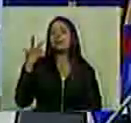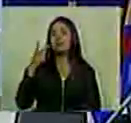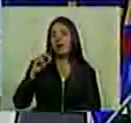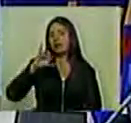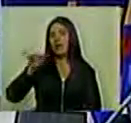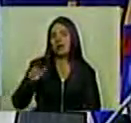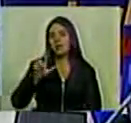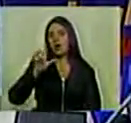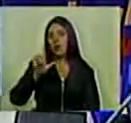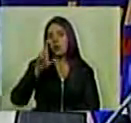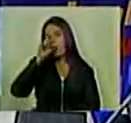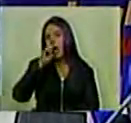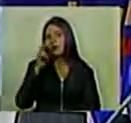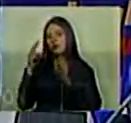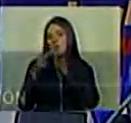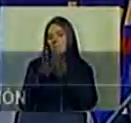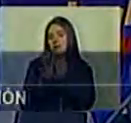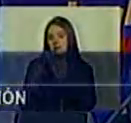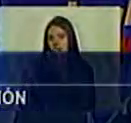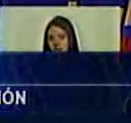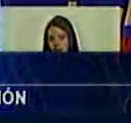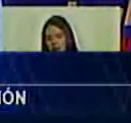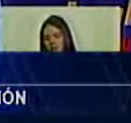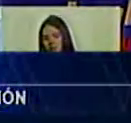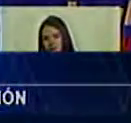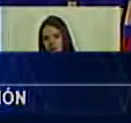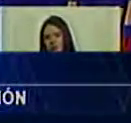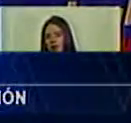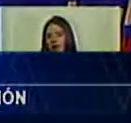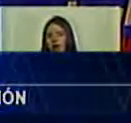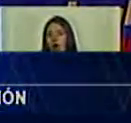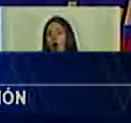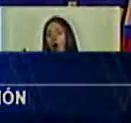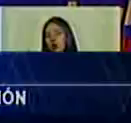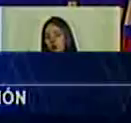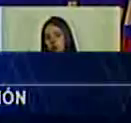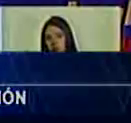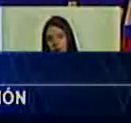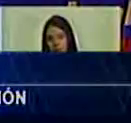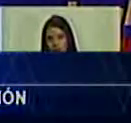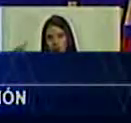julio del 2017, votaron más de 8 millones de personas.